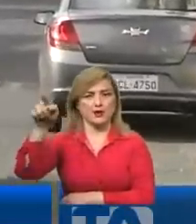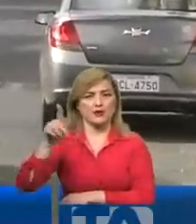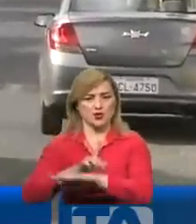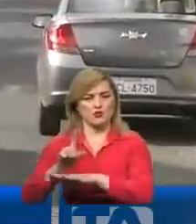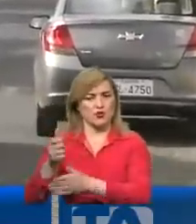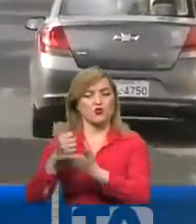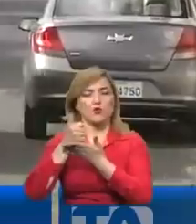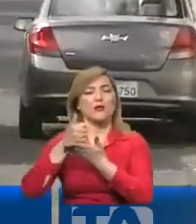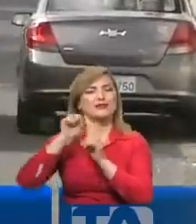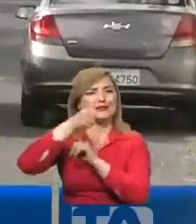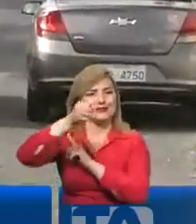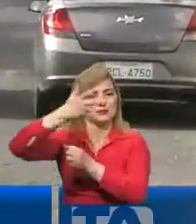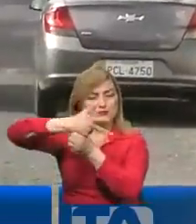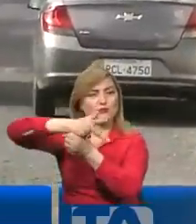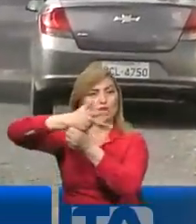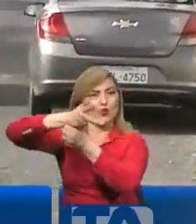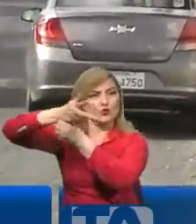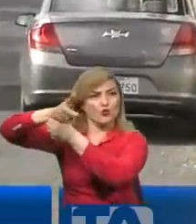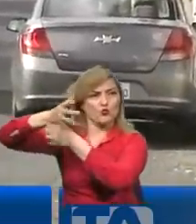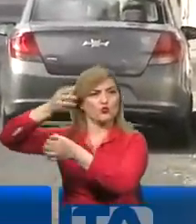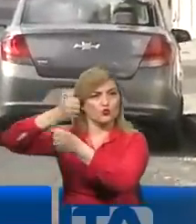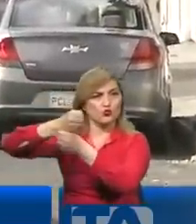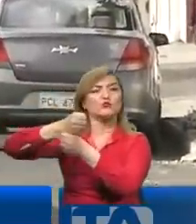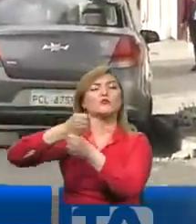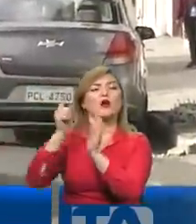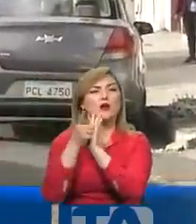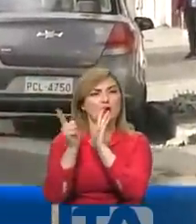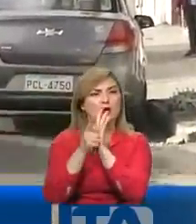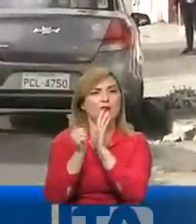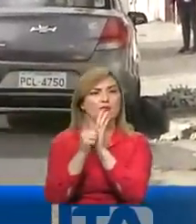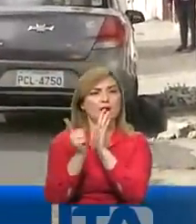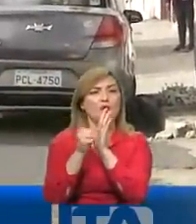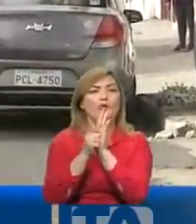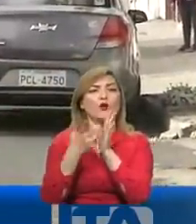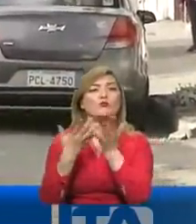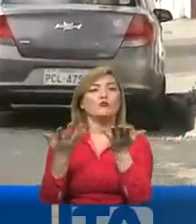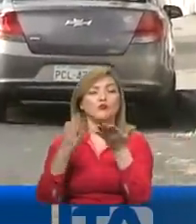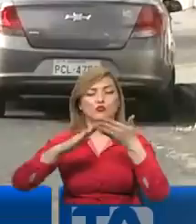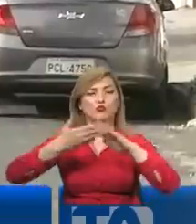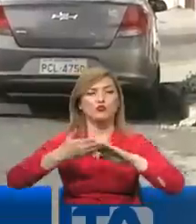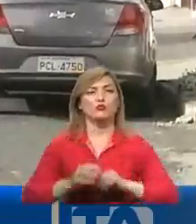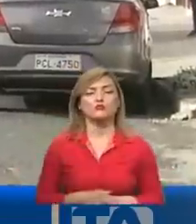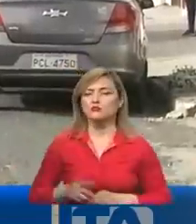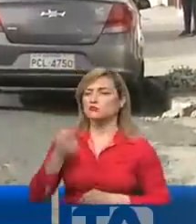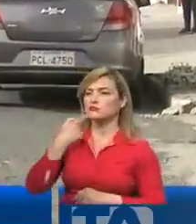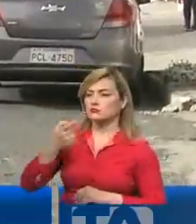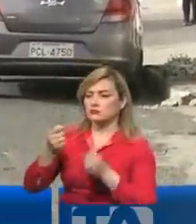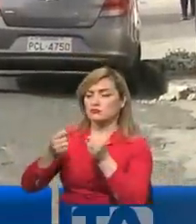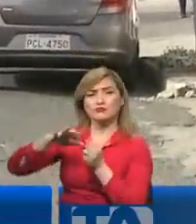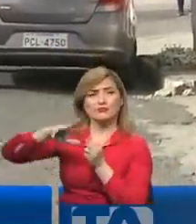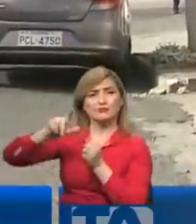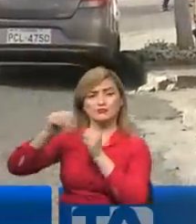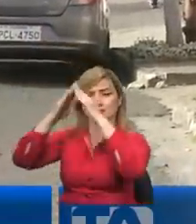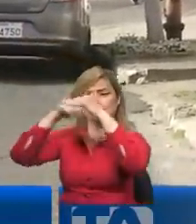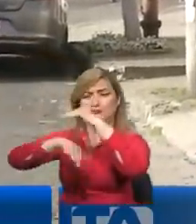sistema de cámara de seguridad y alarma comunitaria que nos hace falta en este sector. Ahora, ustedes nos han comentado que los robos de vehículos, a